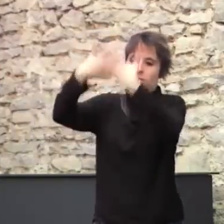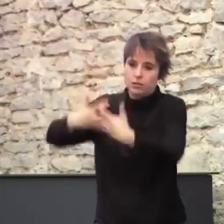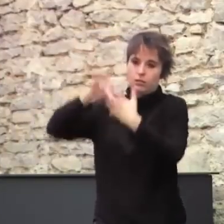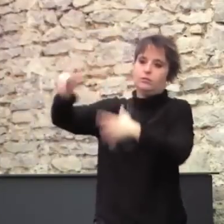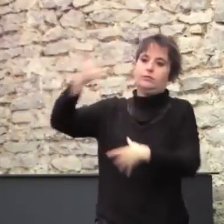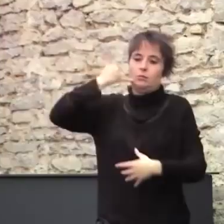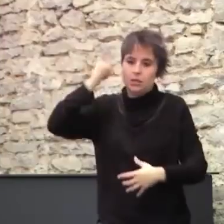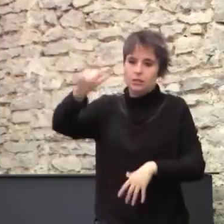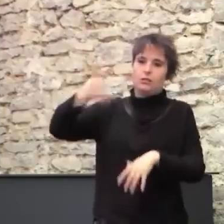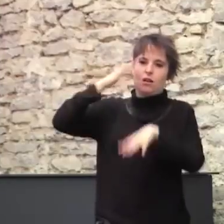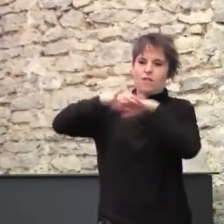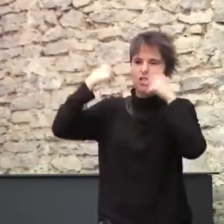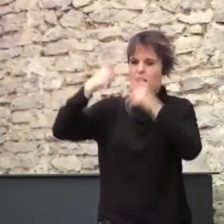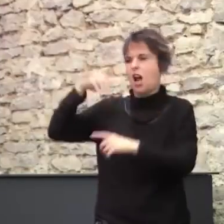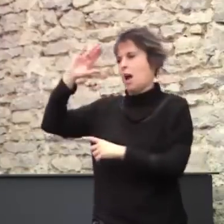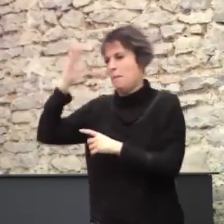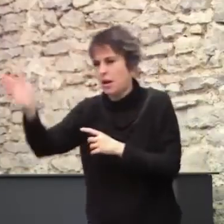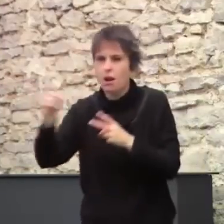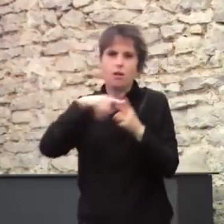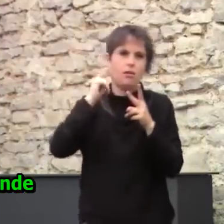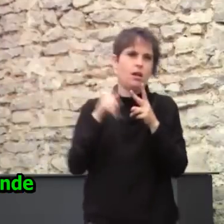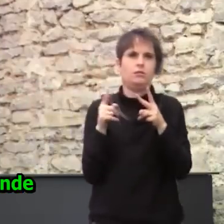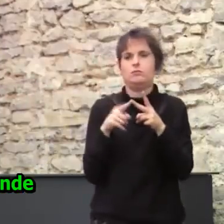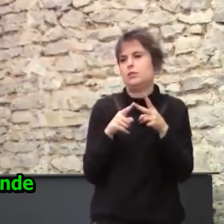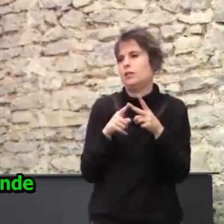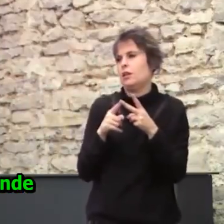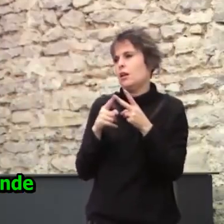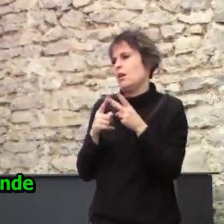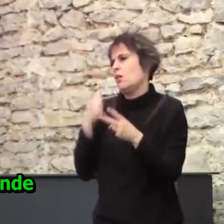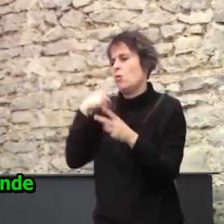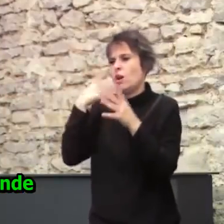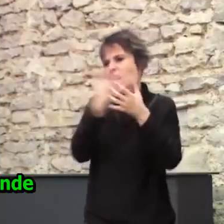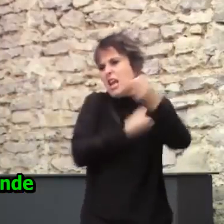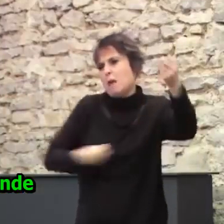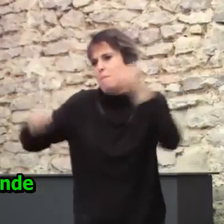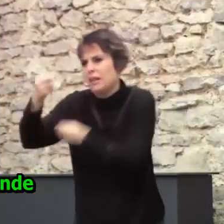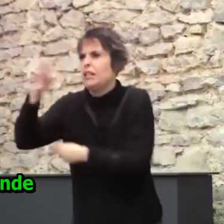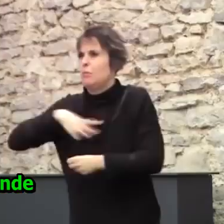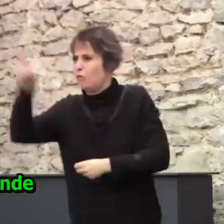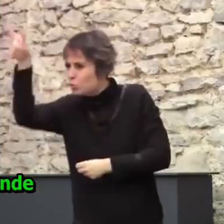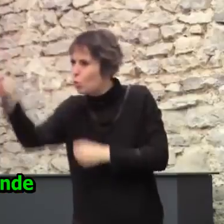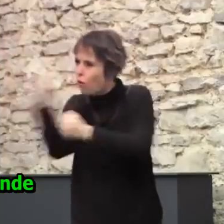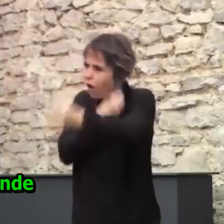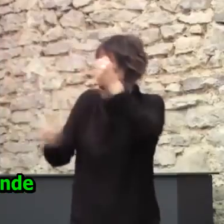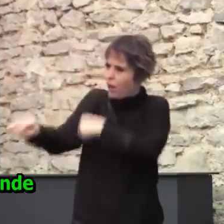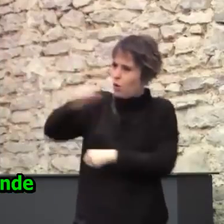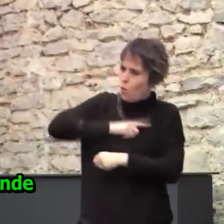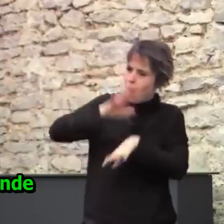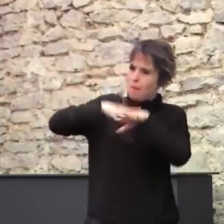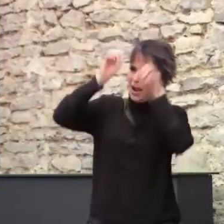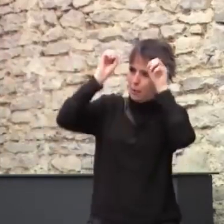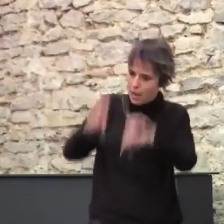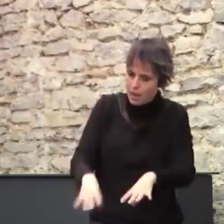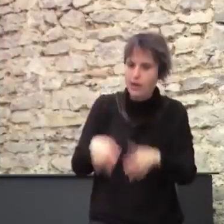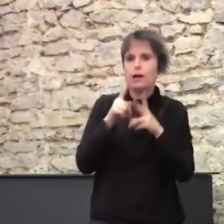¿no? Intentáis pues de todo, amenazas, pedirle empatía a la chica que os atiende para que os dé de baja,